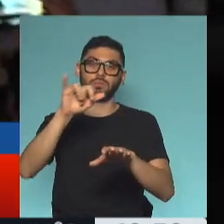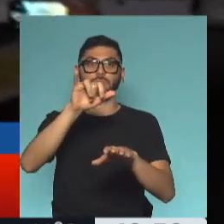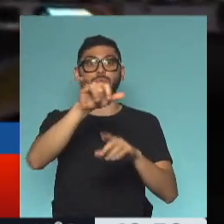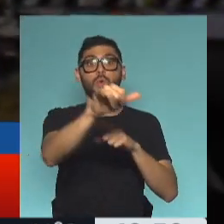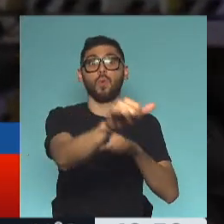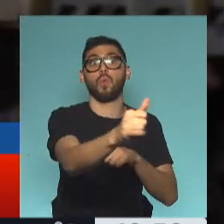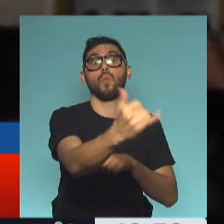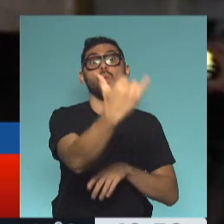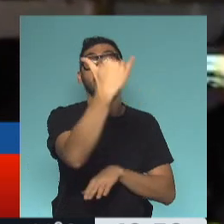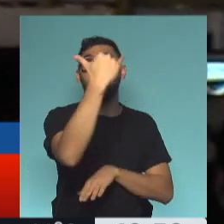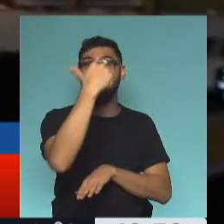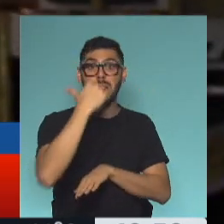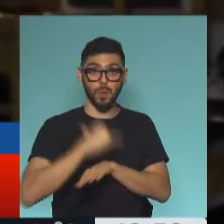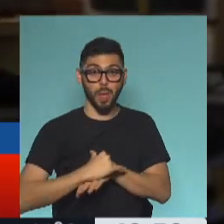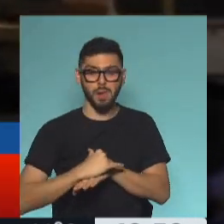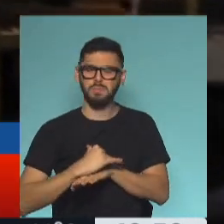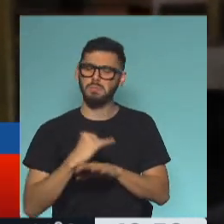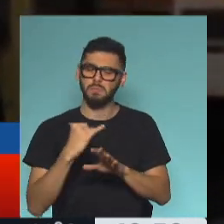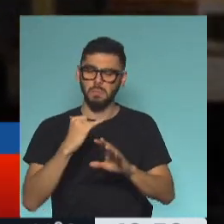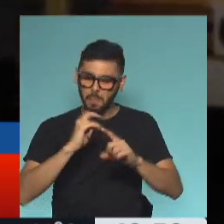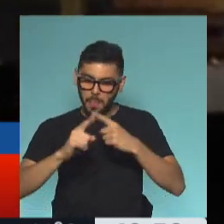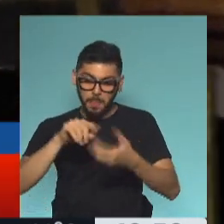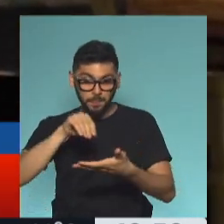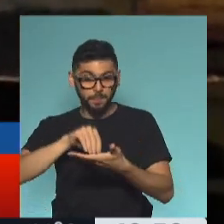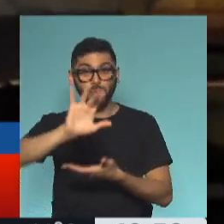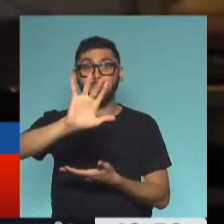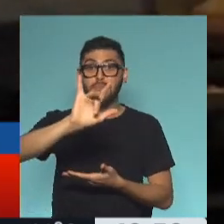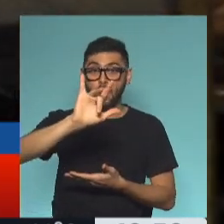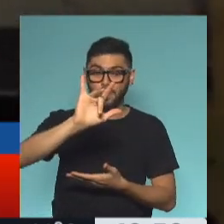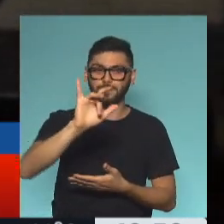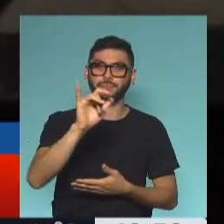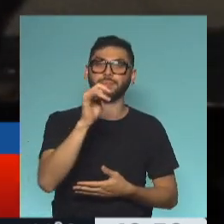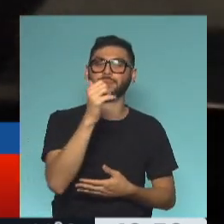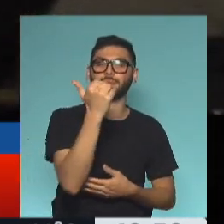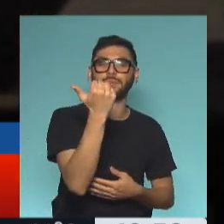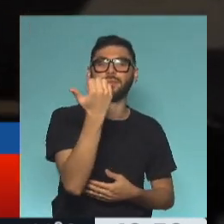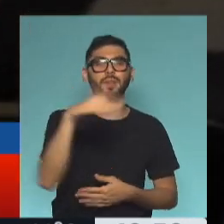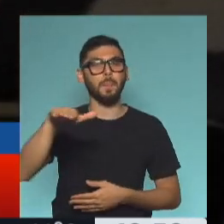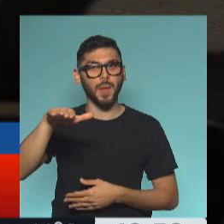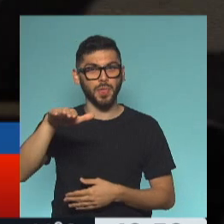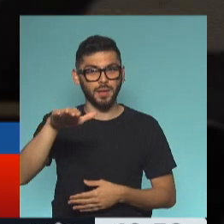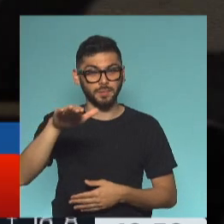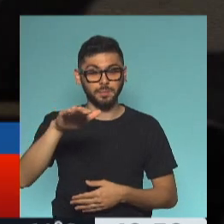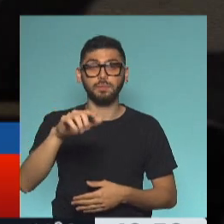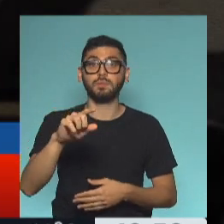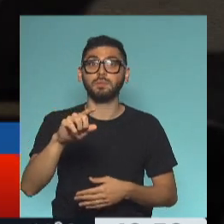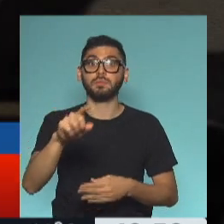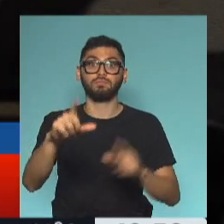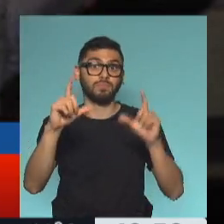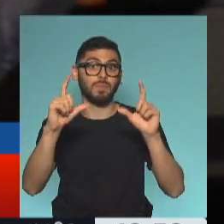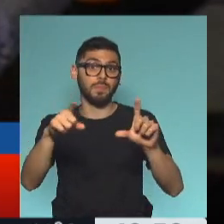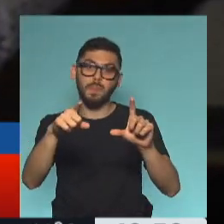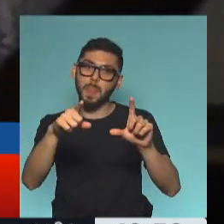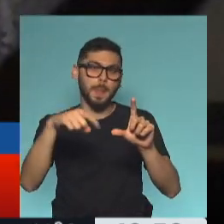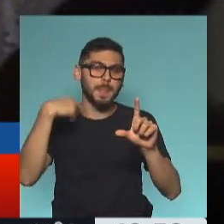avión se estima para este miércoles a las 16:30 de la tarde. La imagen que solemos ver,